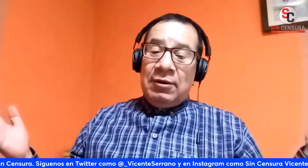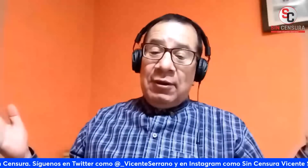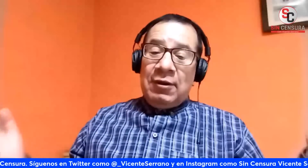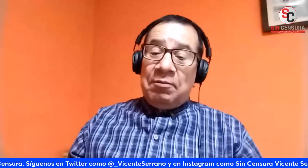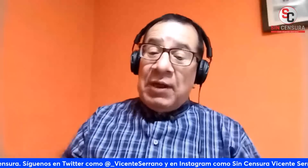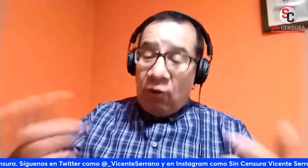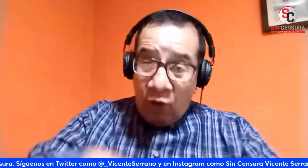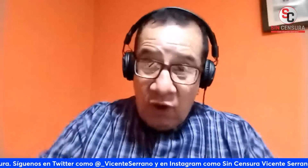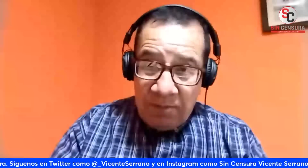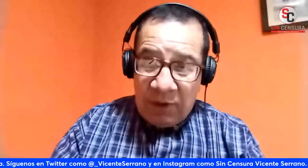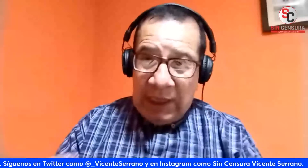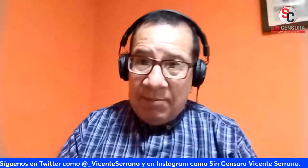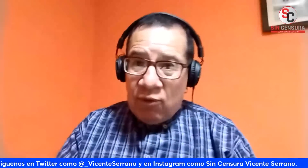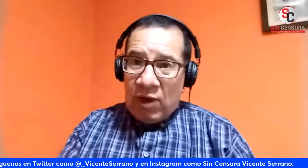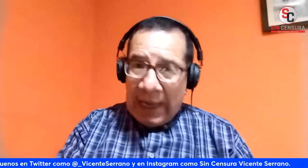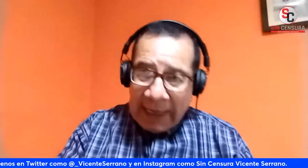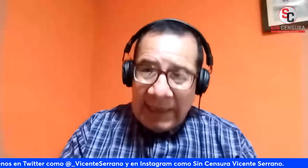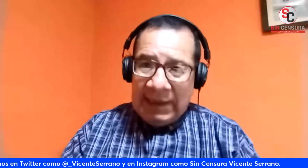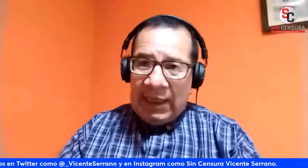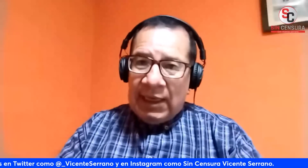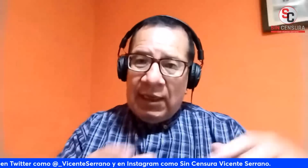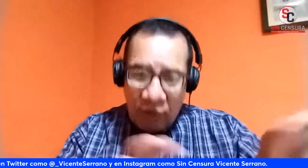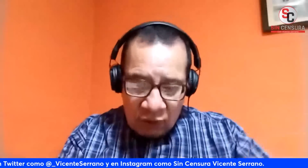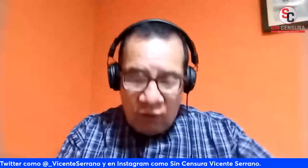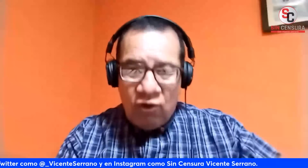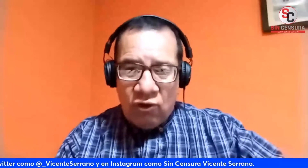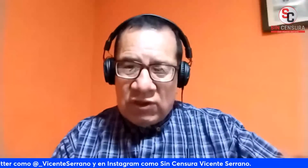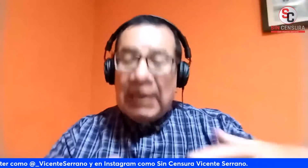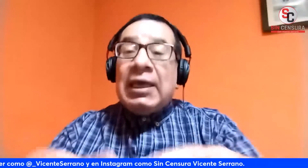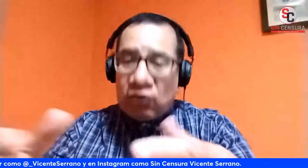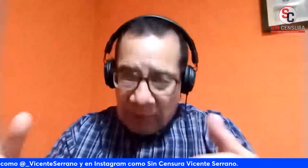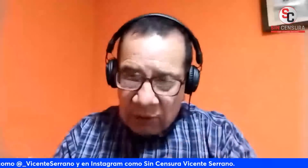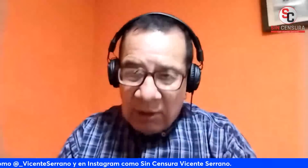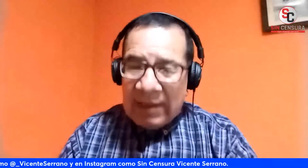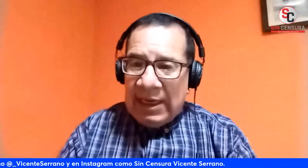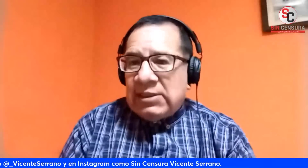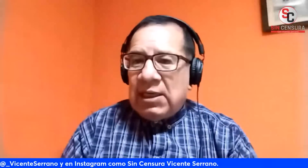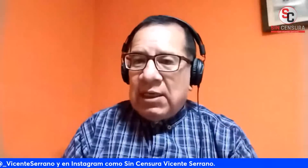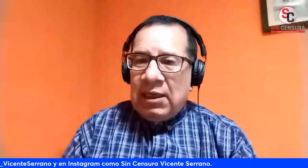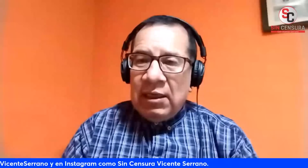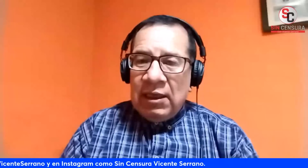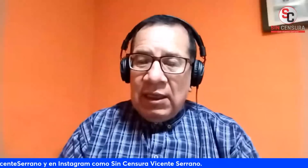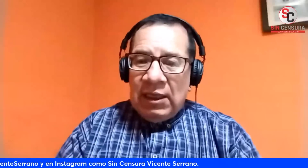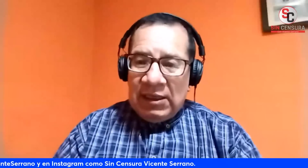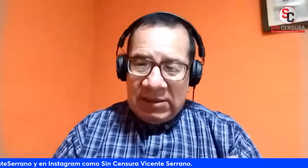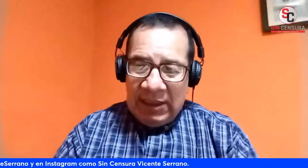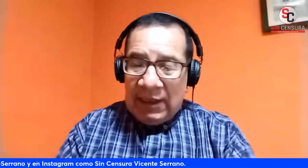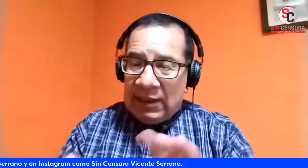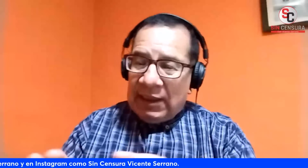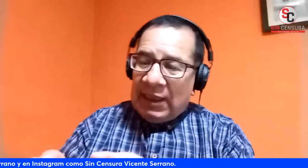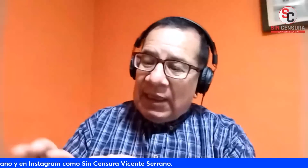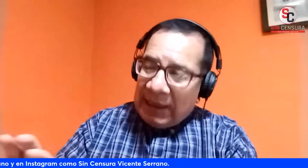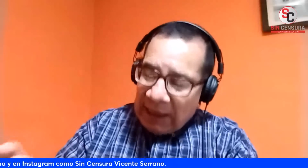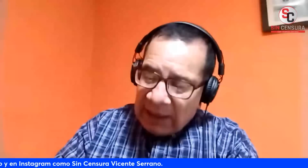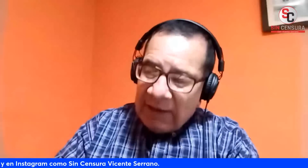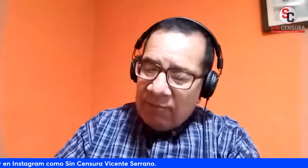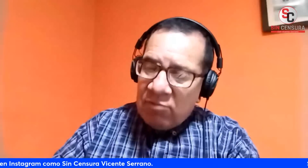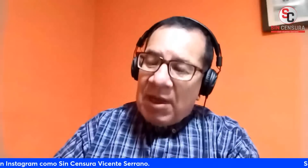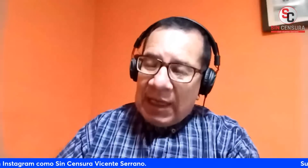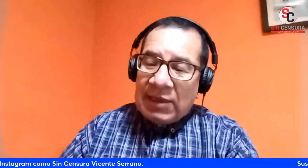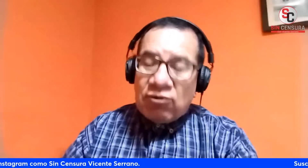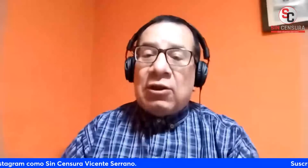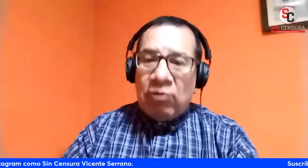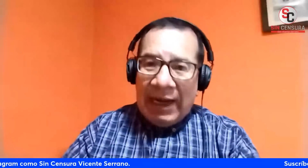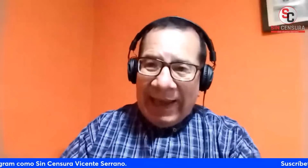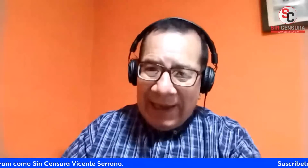callaron. Pero hoy, por ejemplo, la gente que no conoce, y sobre todo la derecha, que tiene